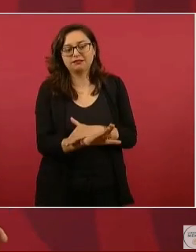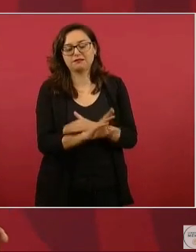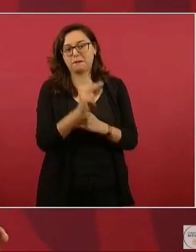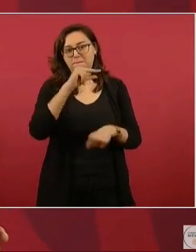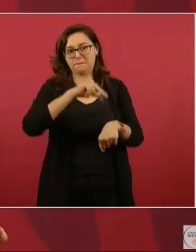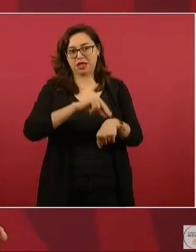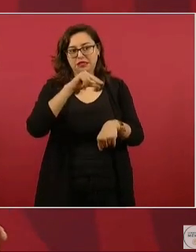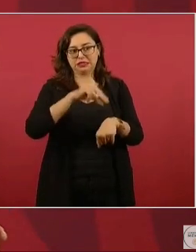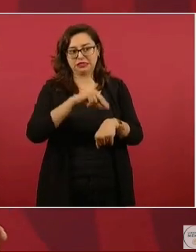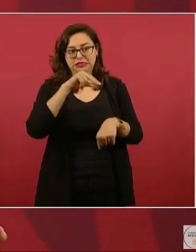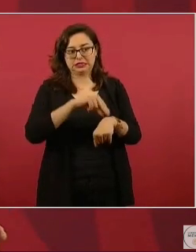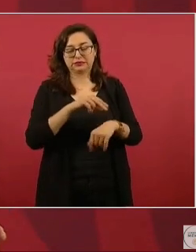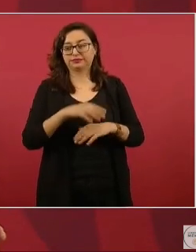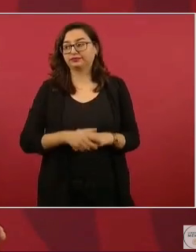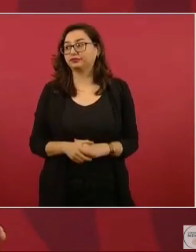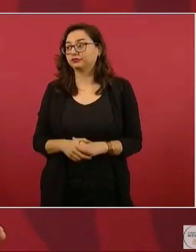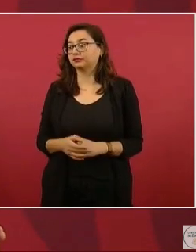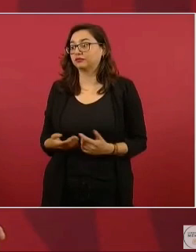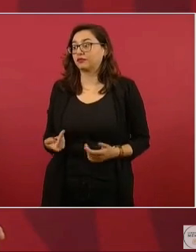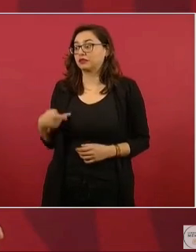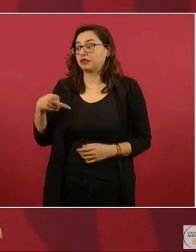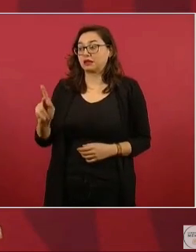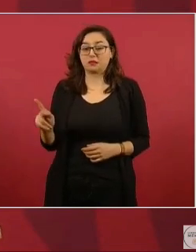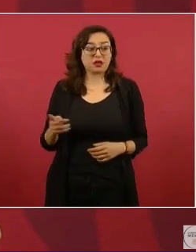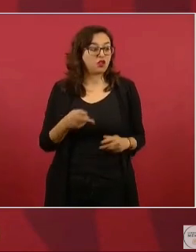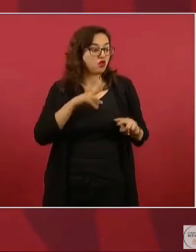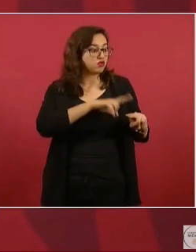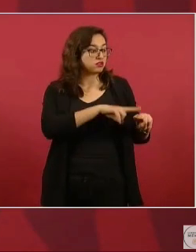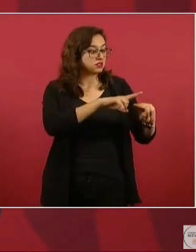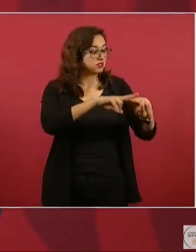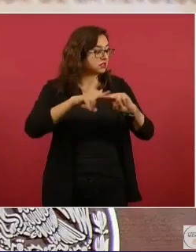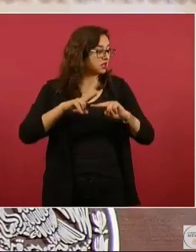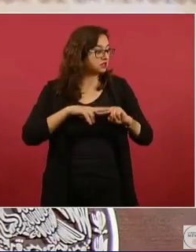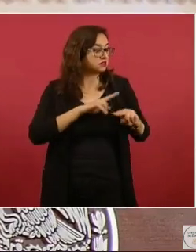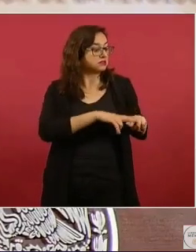Decían, pues nada más vamos a tener para 1,000,